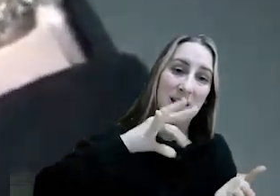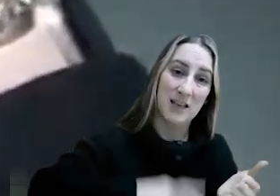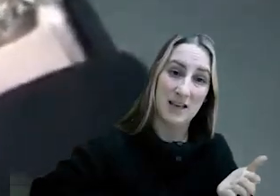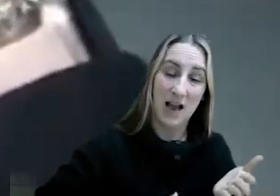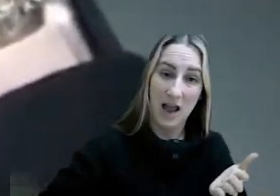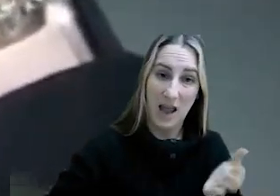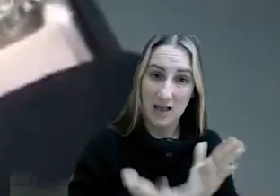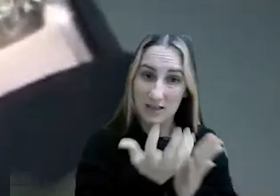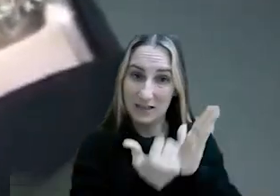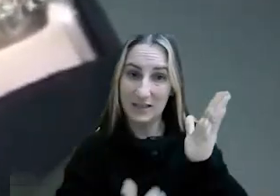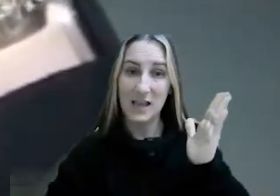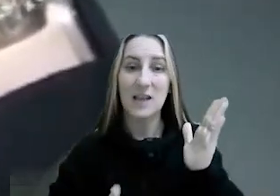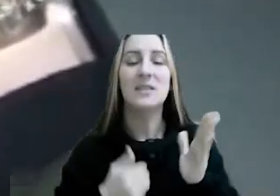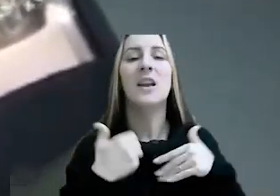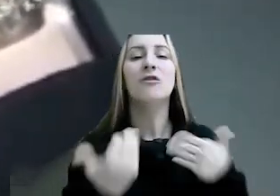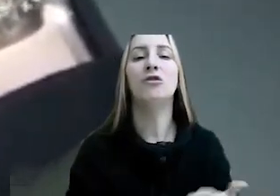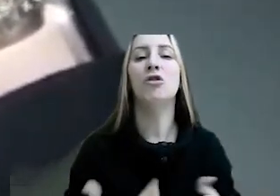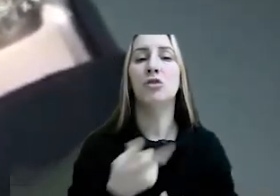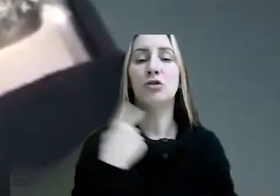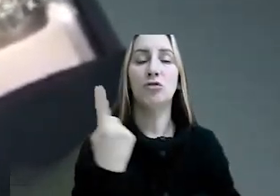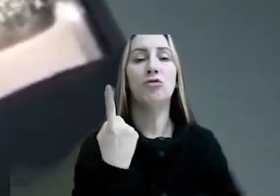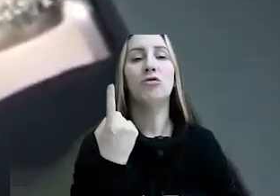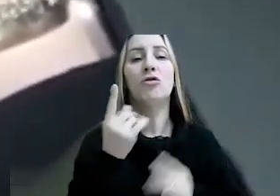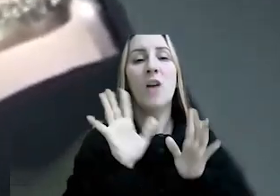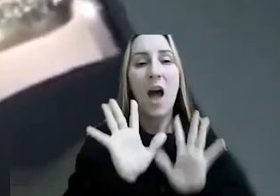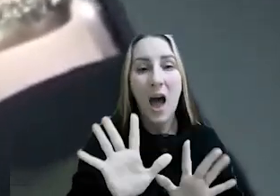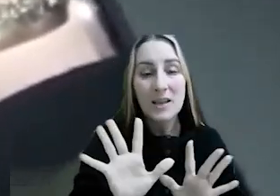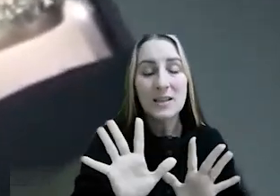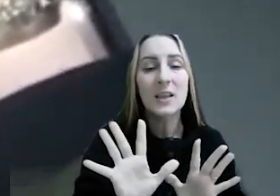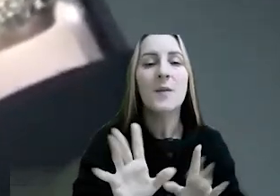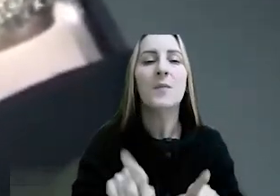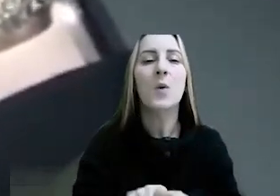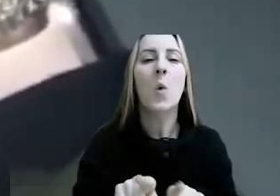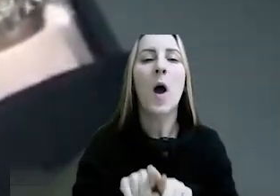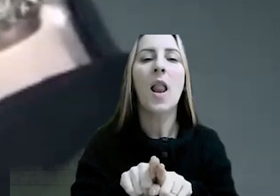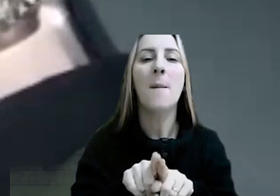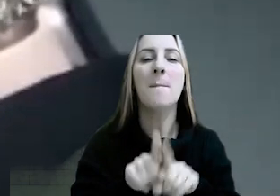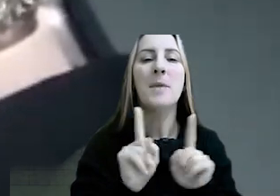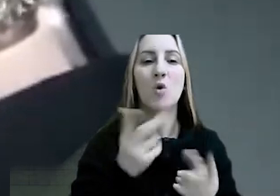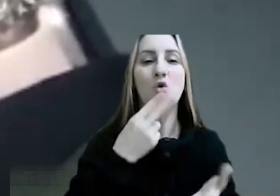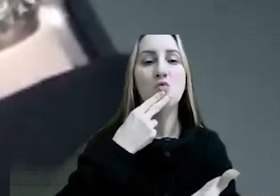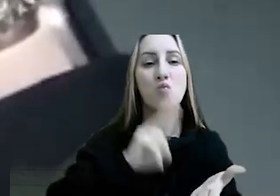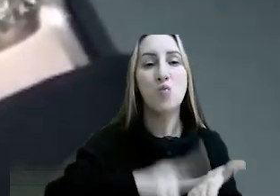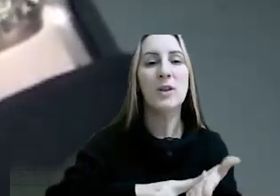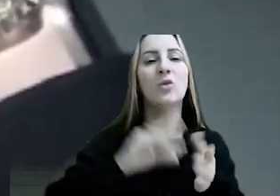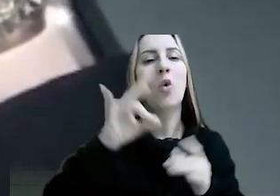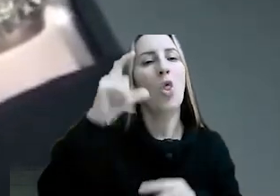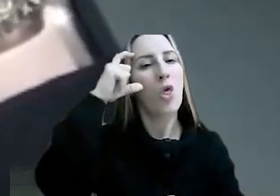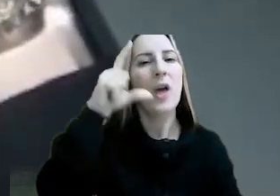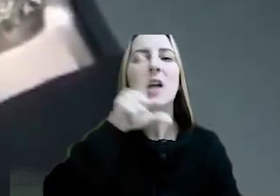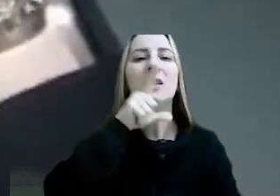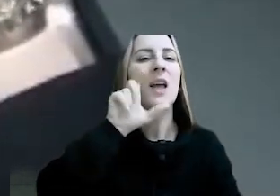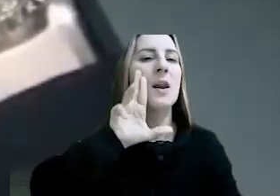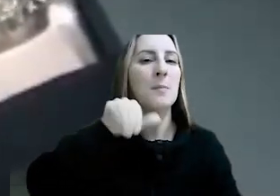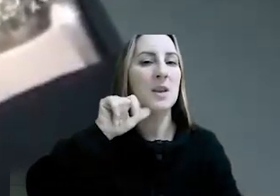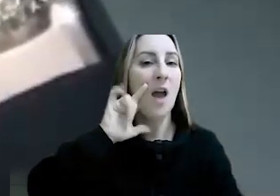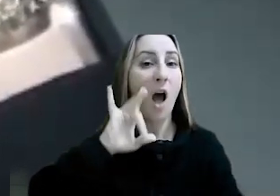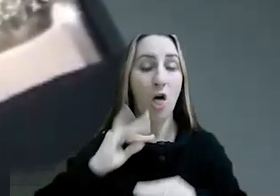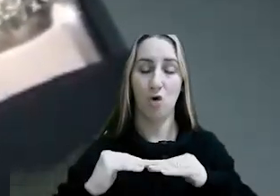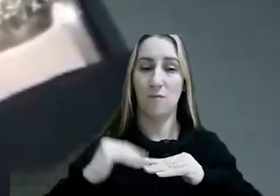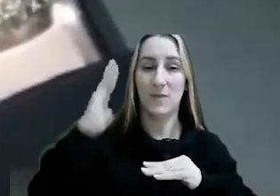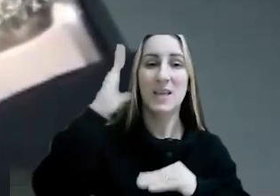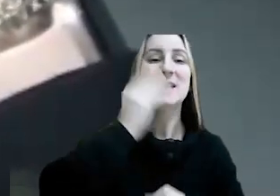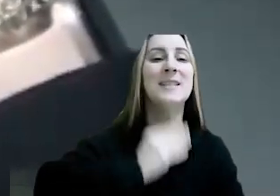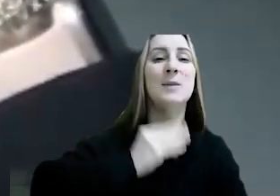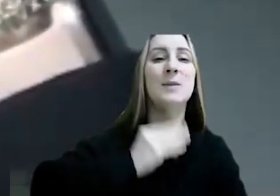cual, estamos teniendo esta conducta arriba de lo que es el impuesto determinado. Recordemos que la simulación de